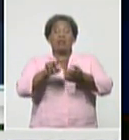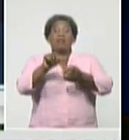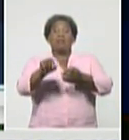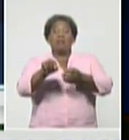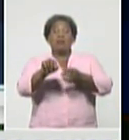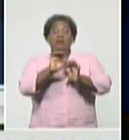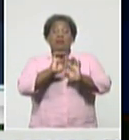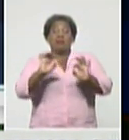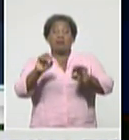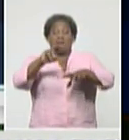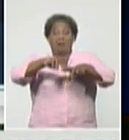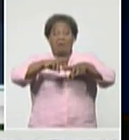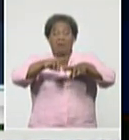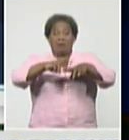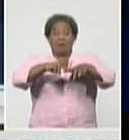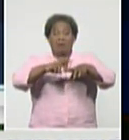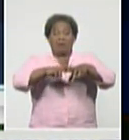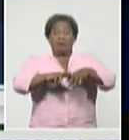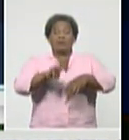de La Habana,